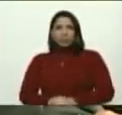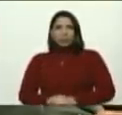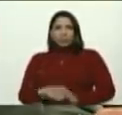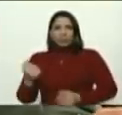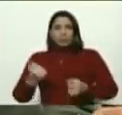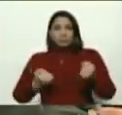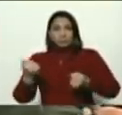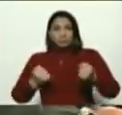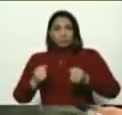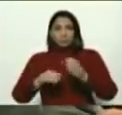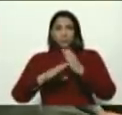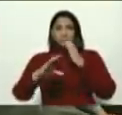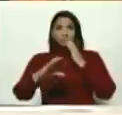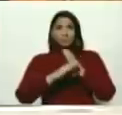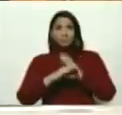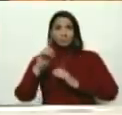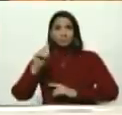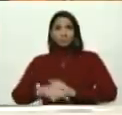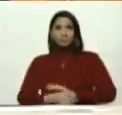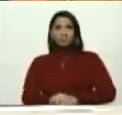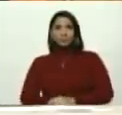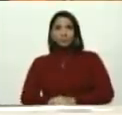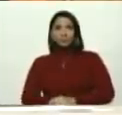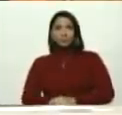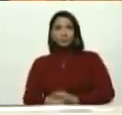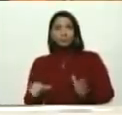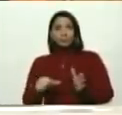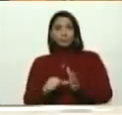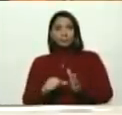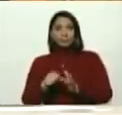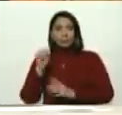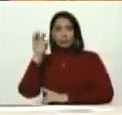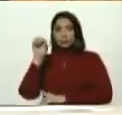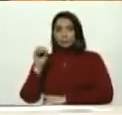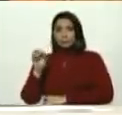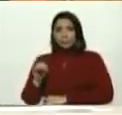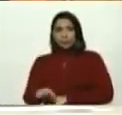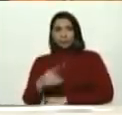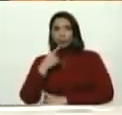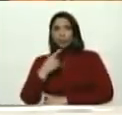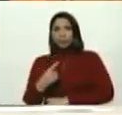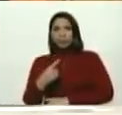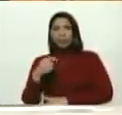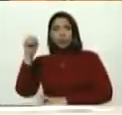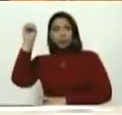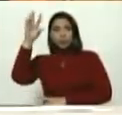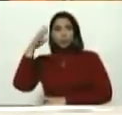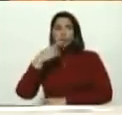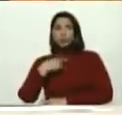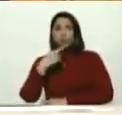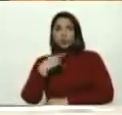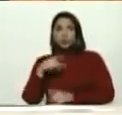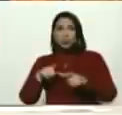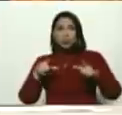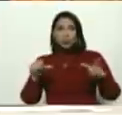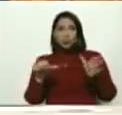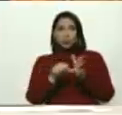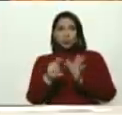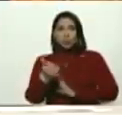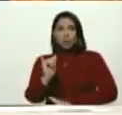transporte masivo, sobre todo, donde el semáforo señale con luz roja los sitios donde puede